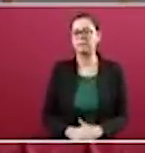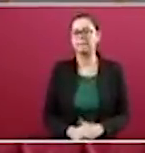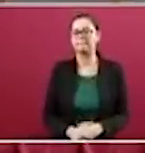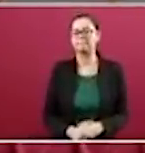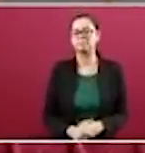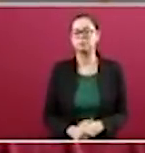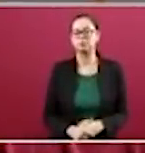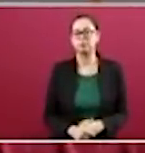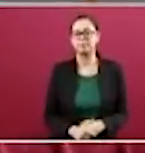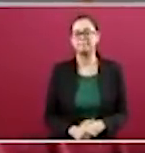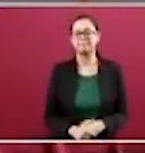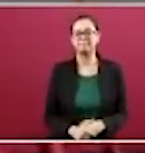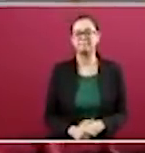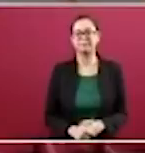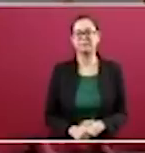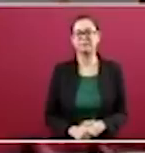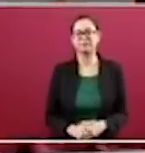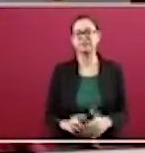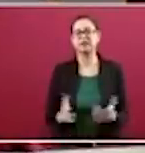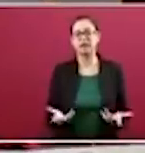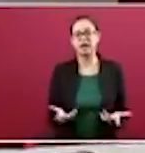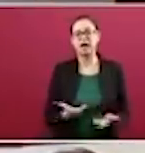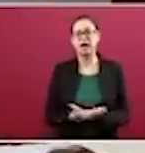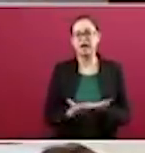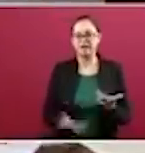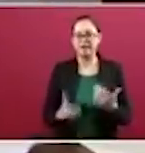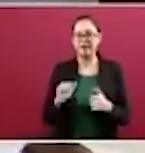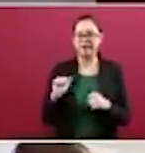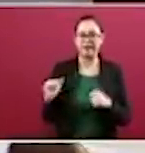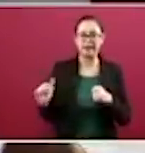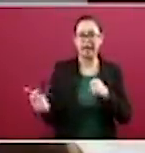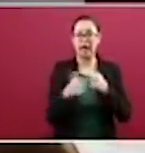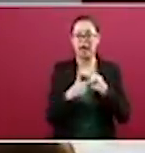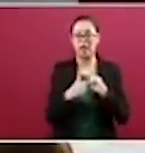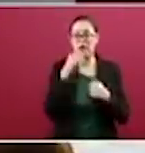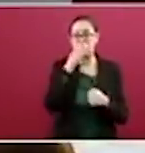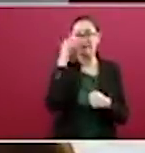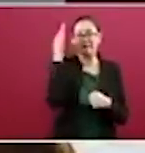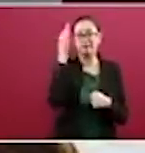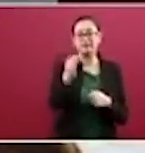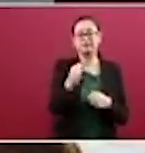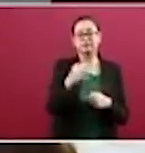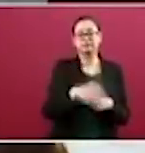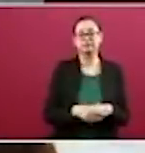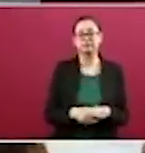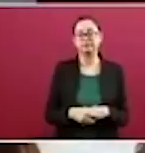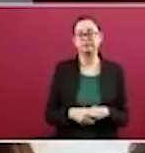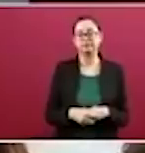Pues miren, para adelantar algo, o sea, pero esto lo tienen que resolver